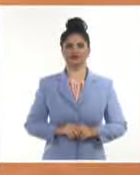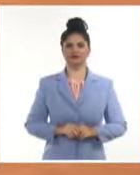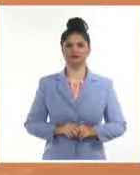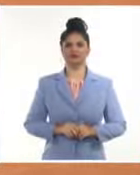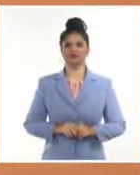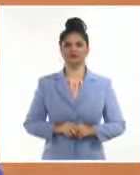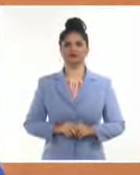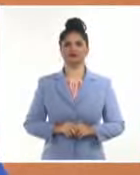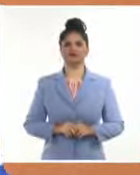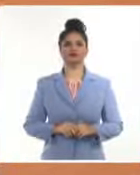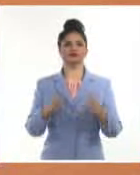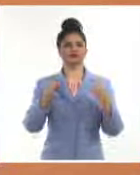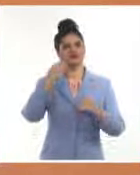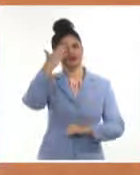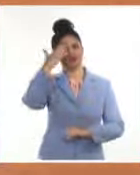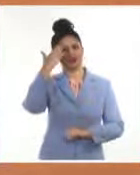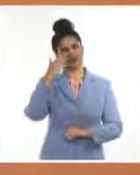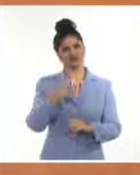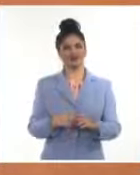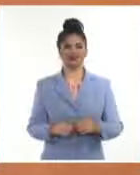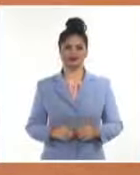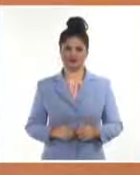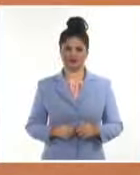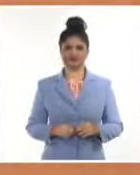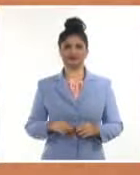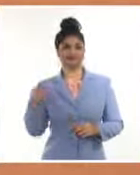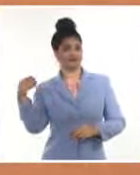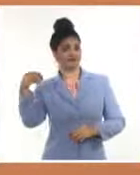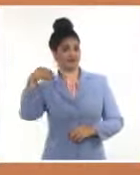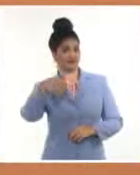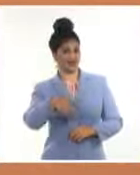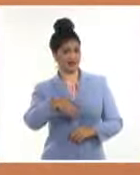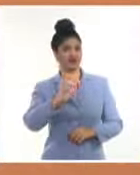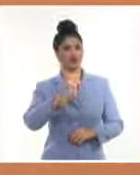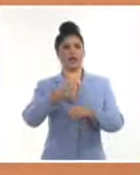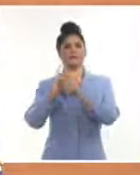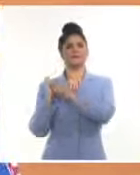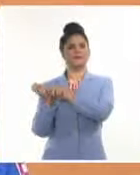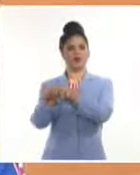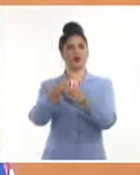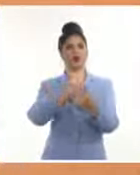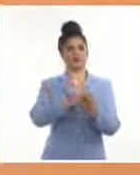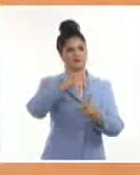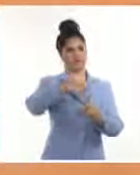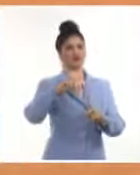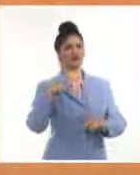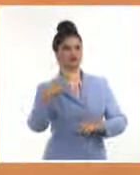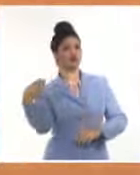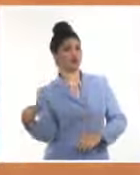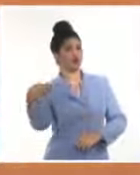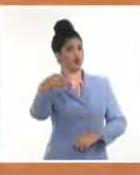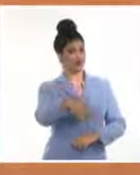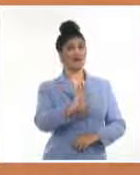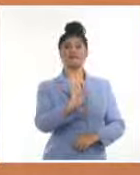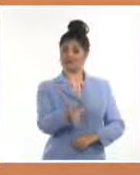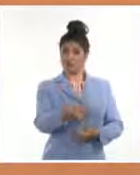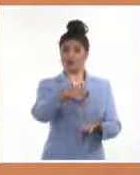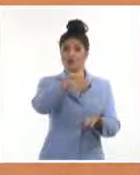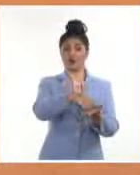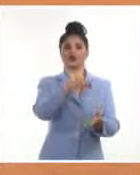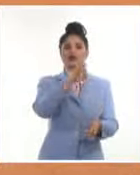Sí, muchísimas gracias, Alejandro. Efectivamente, aquí nos encontramos en el Beisbolito de Matanzas. Aquí, en este lugar,